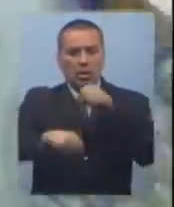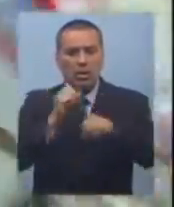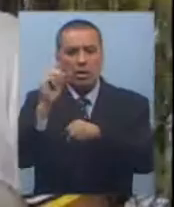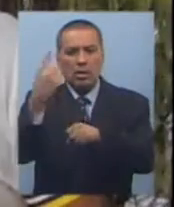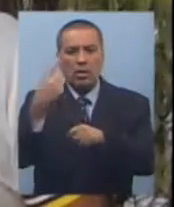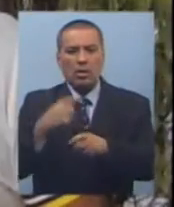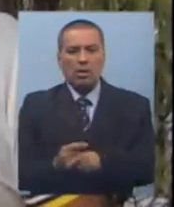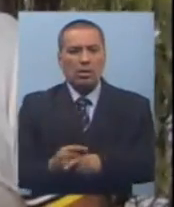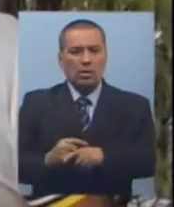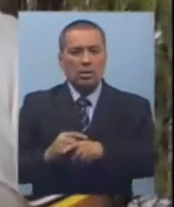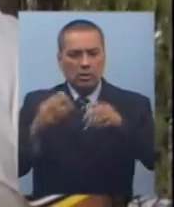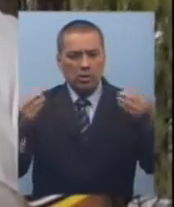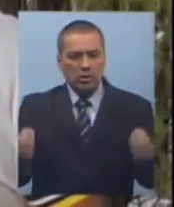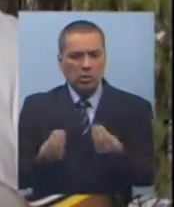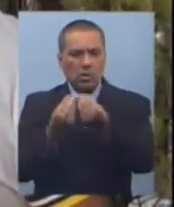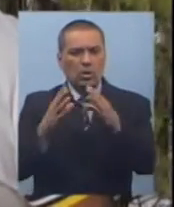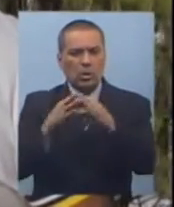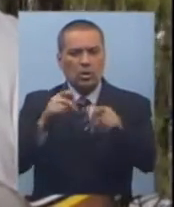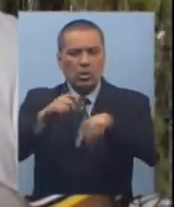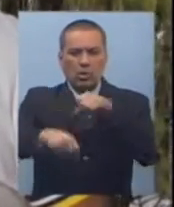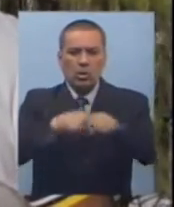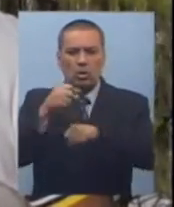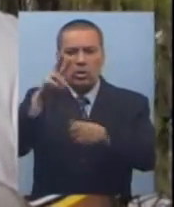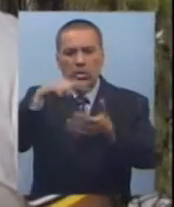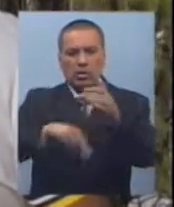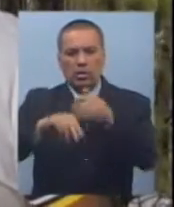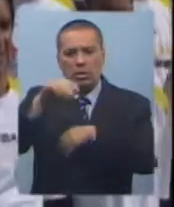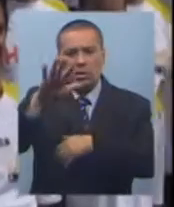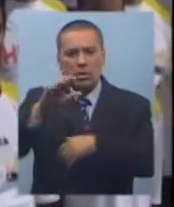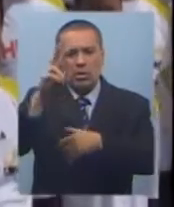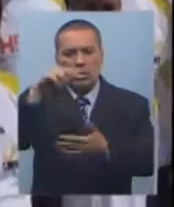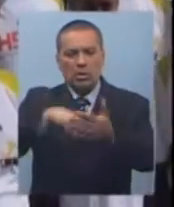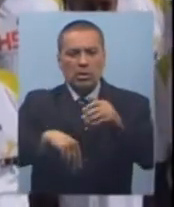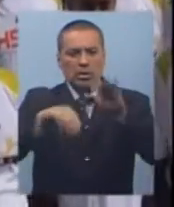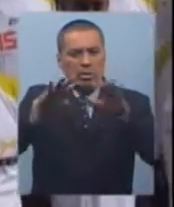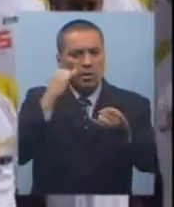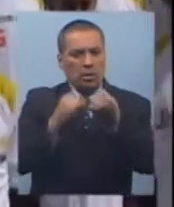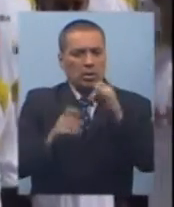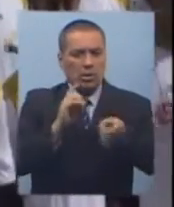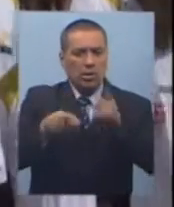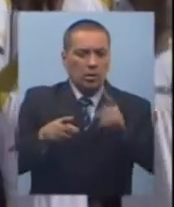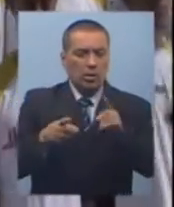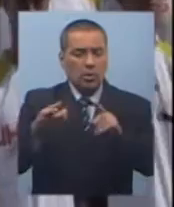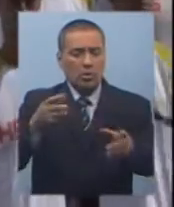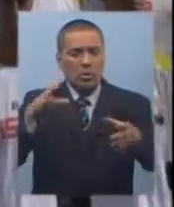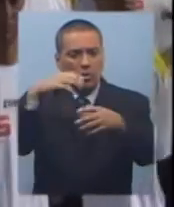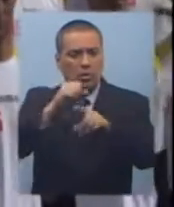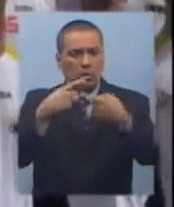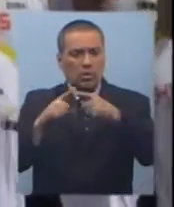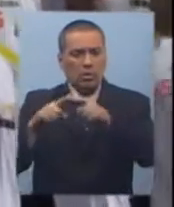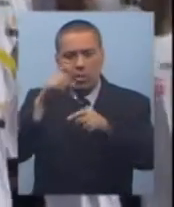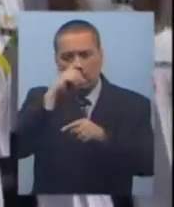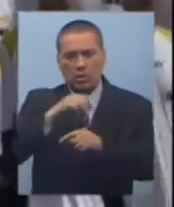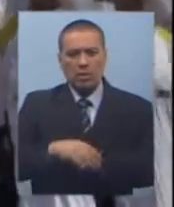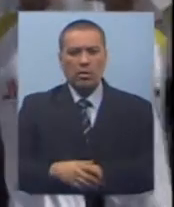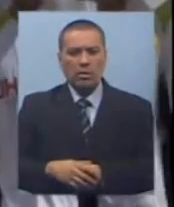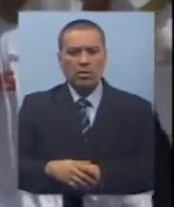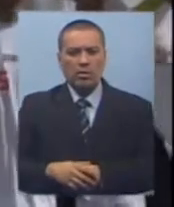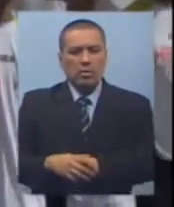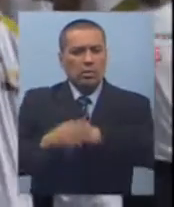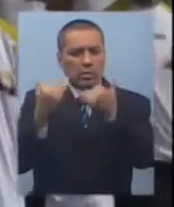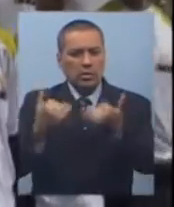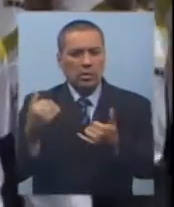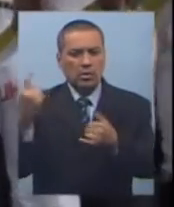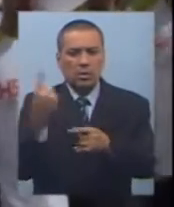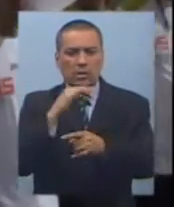nivel que nos van a acompañar durante todo el recorrido 2015-2016. Están terminando algunos compromisos adquiridos en anteriores años. Pronto vamos